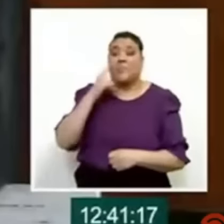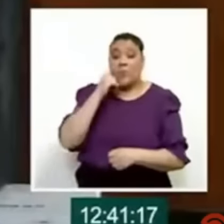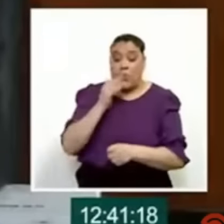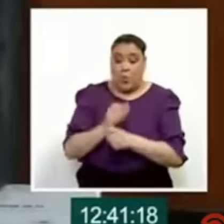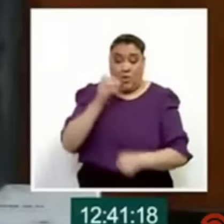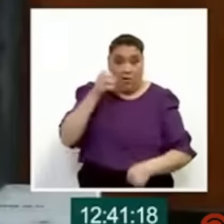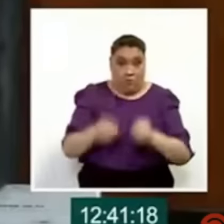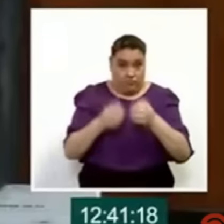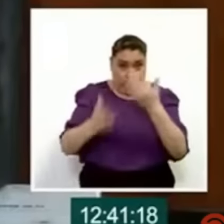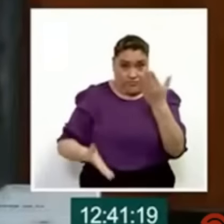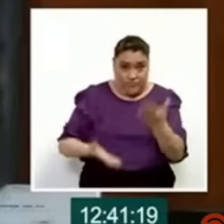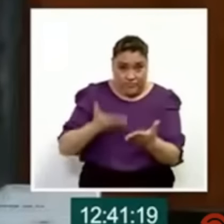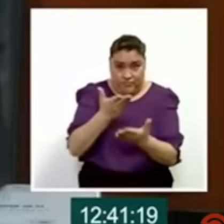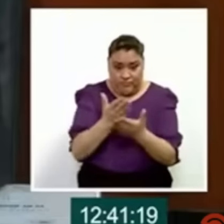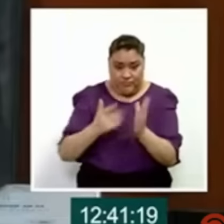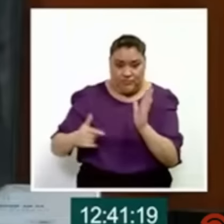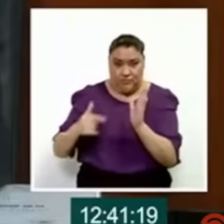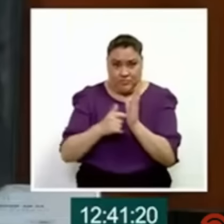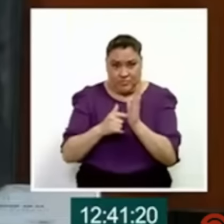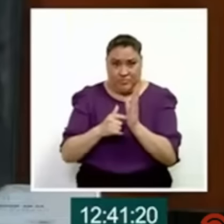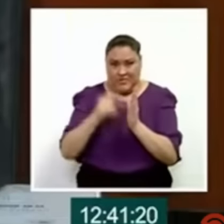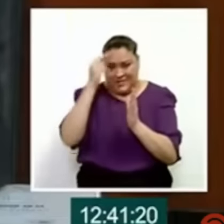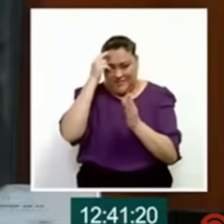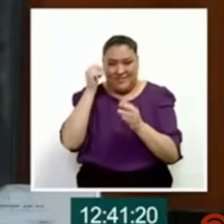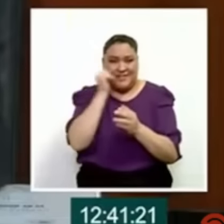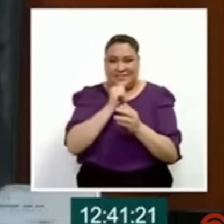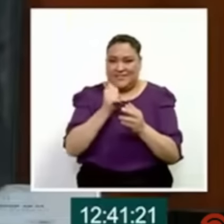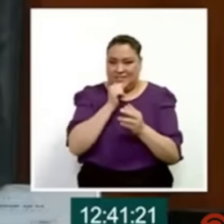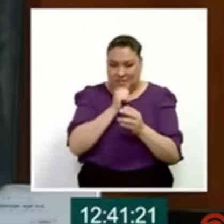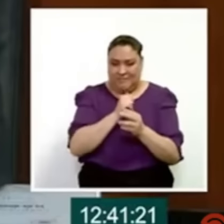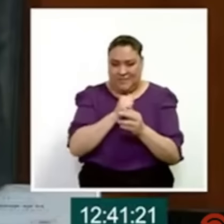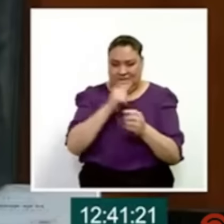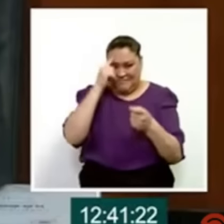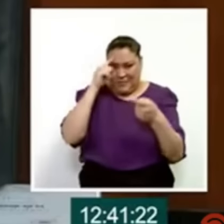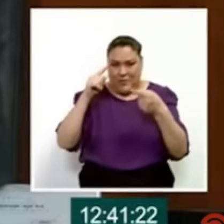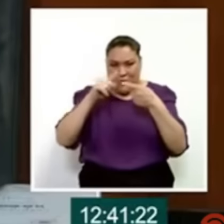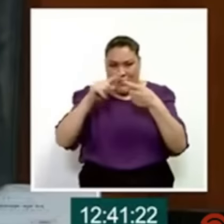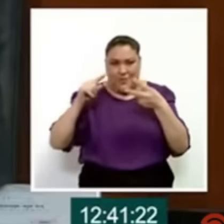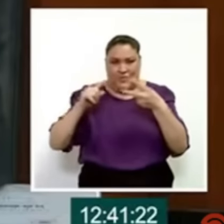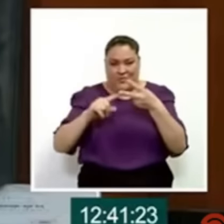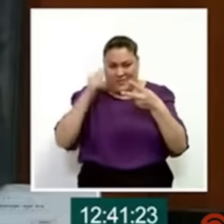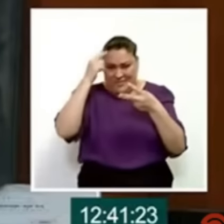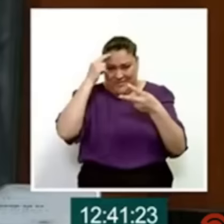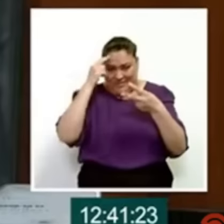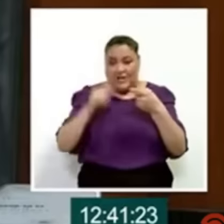o trascendente de constitucionalidad. Lo único interesante de esos amparos son